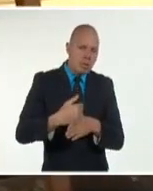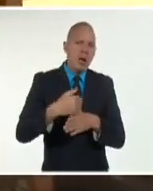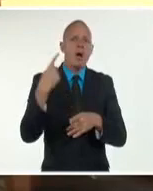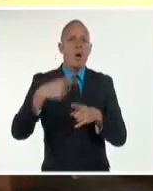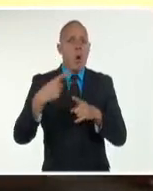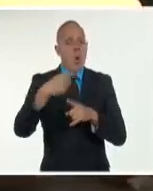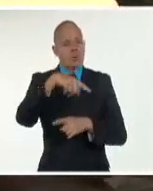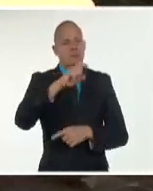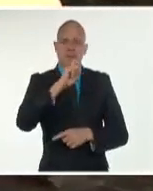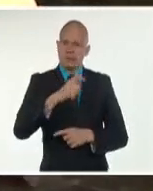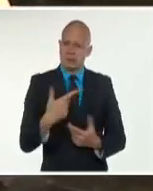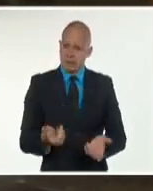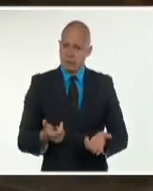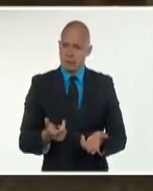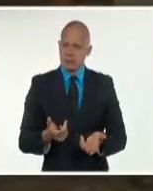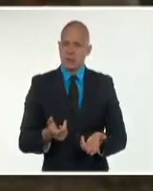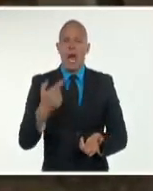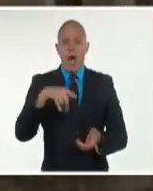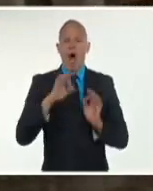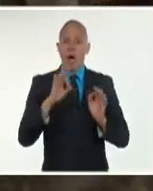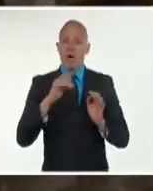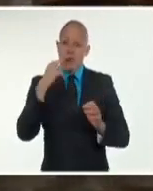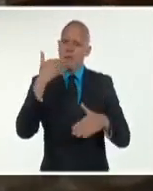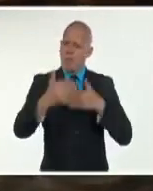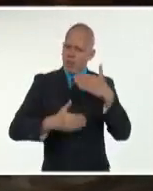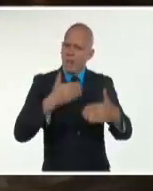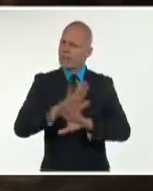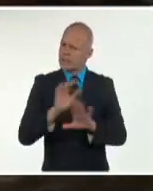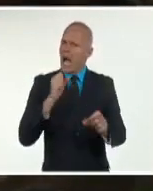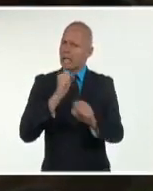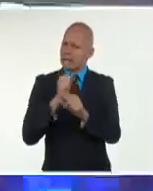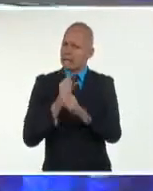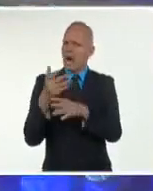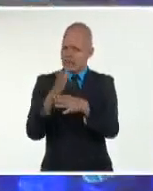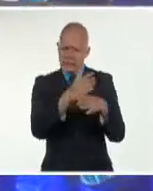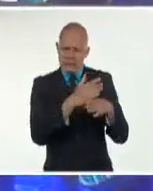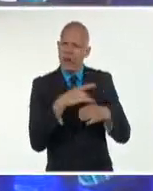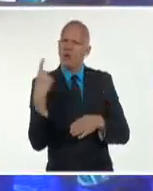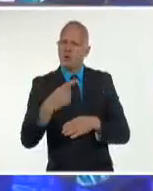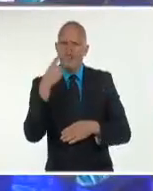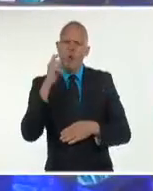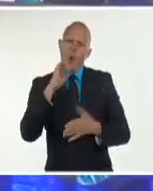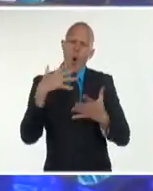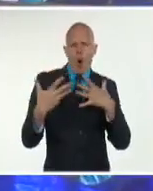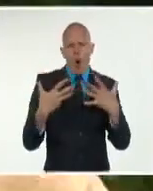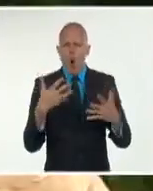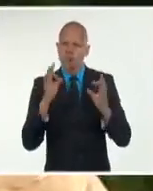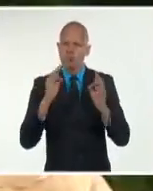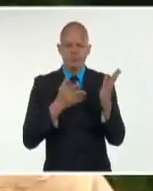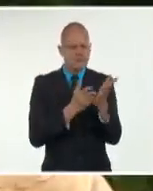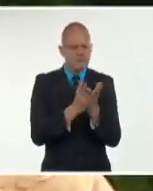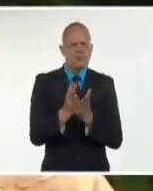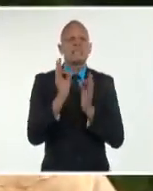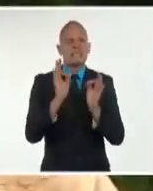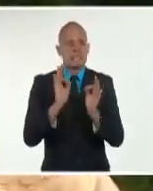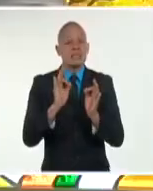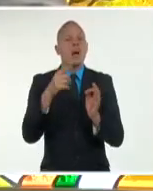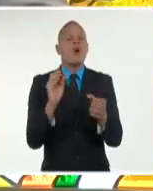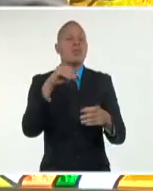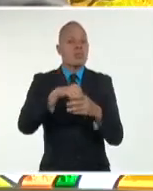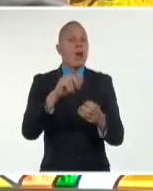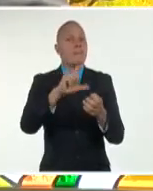un proceso de entrega y de trabajo en el que se ha estado reflexionando y evaluando cómo articular la continuidad en el seno de la